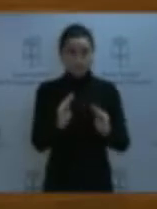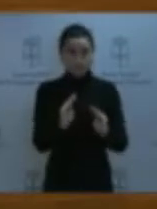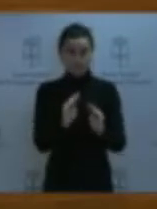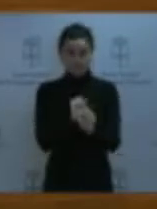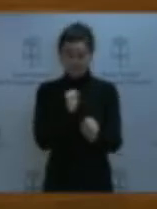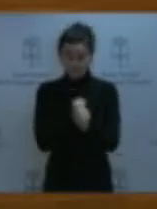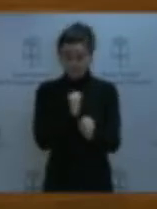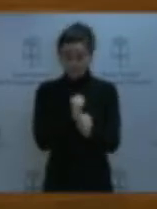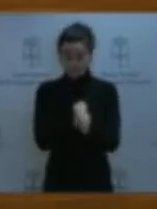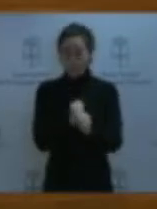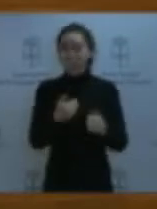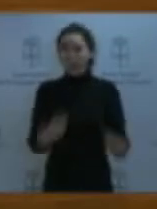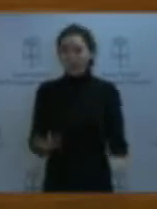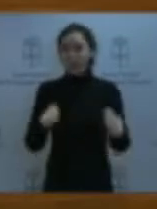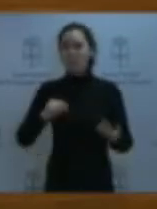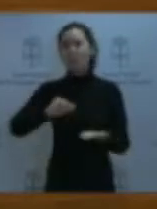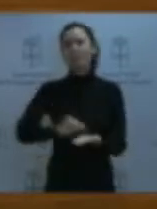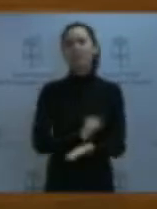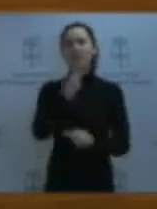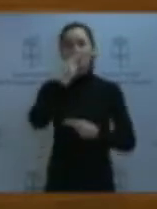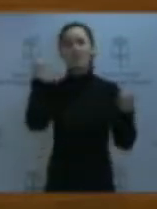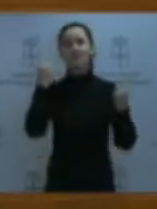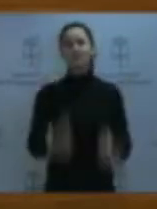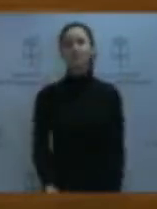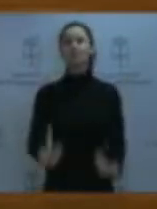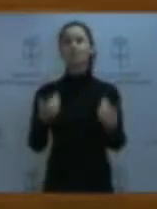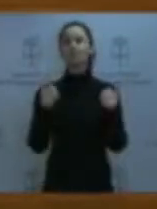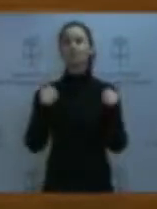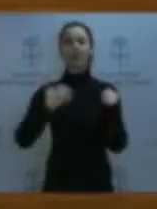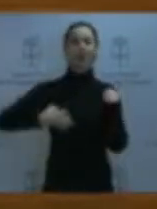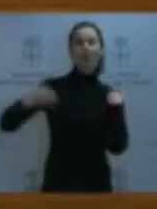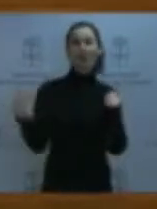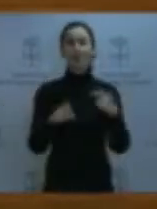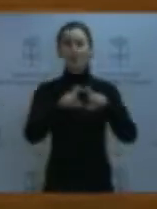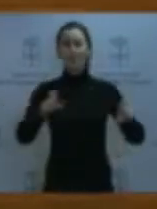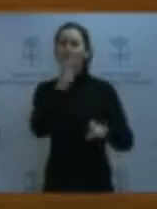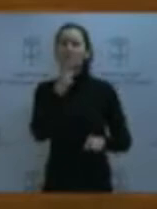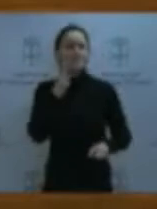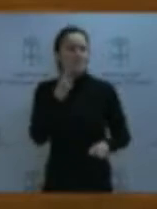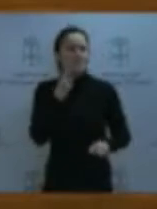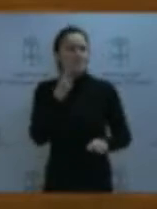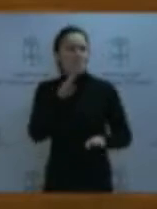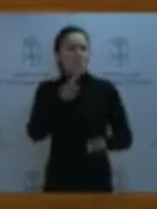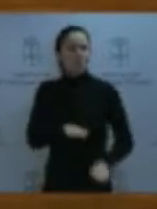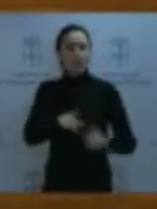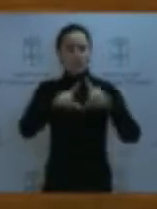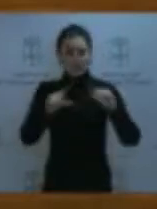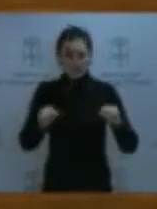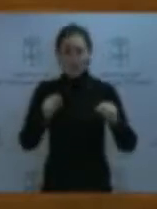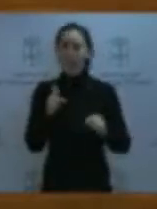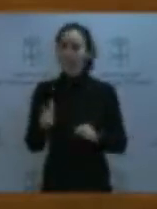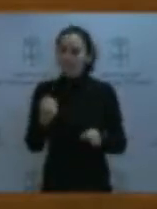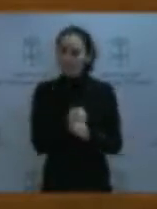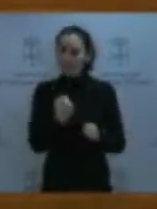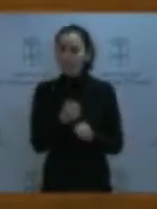contratación pública responsable, es decir, facilitar que las empresas más comprometidas con el territorio asturiano, con los derechos laborales, con